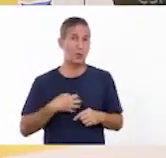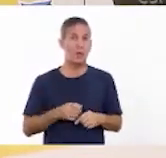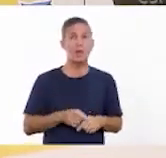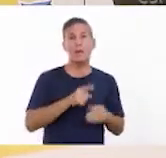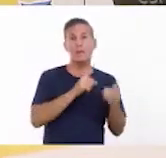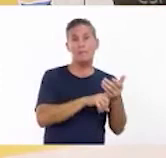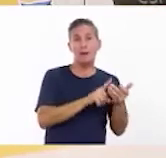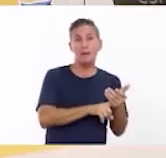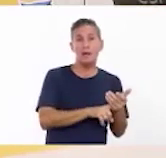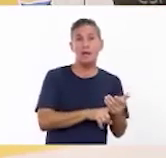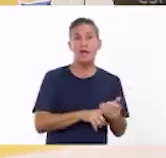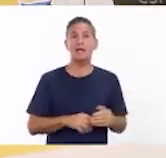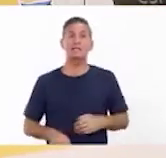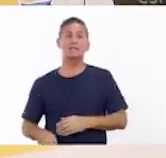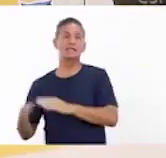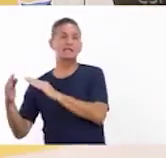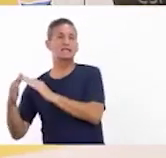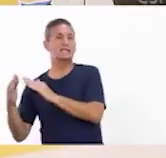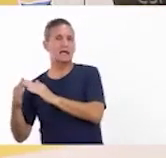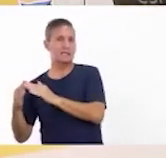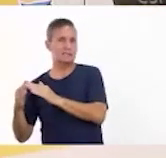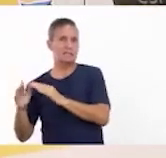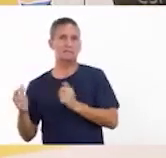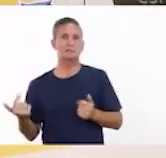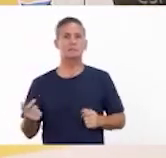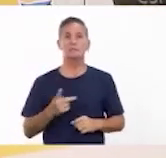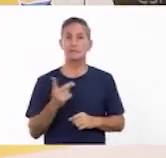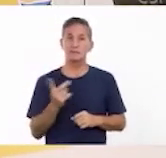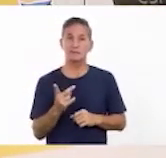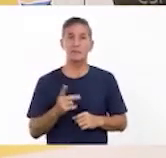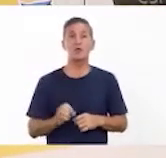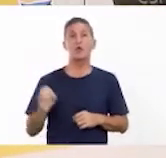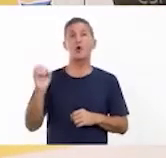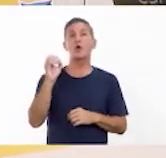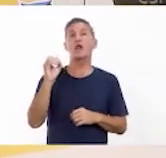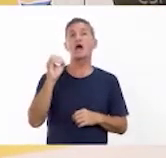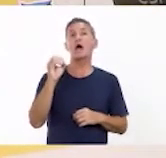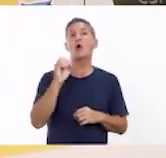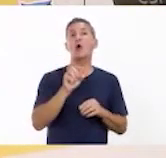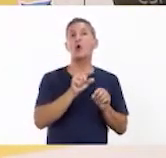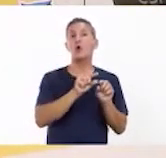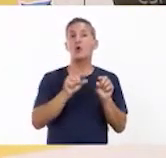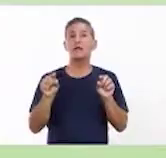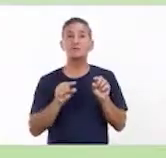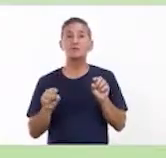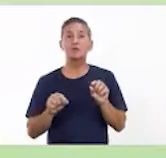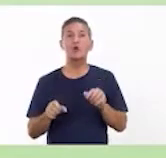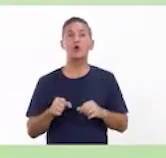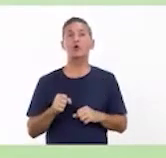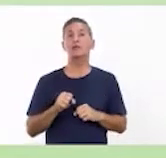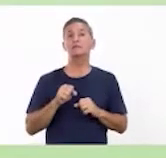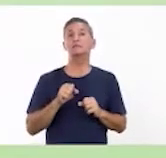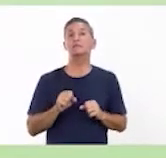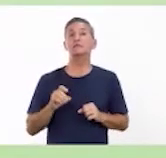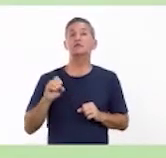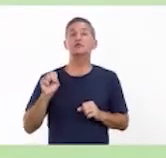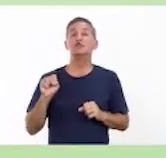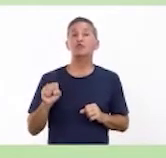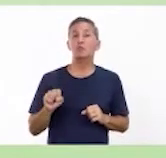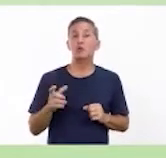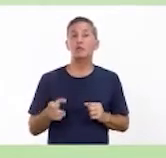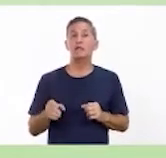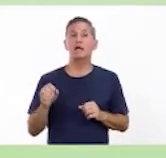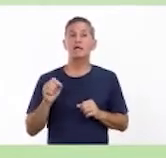Papagorió y Casa de Muñeca, que son las oraciones subordinadas sustantivas. Se introducen por